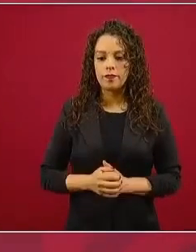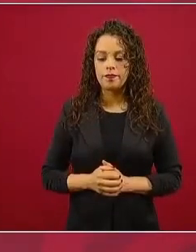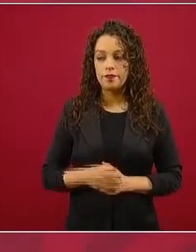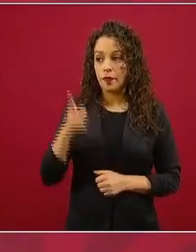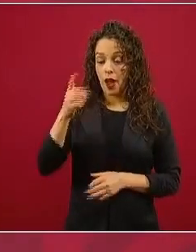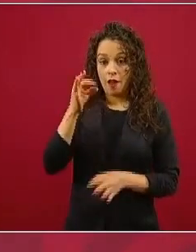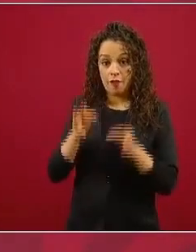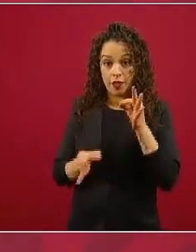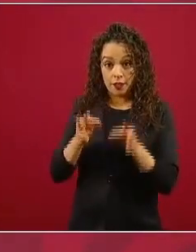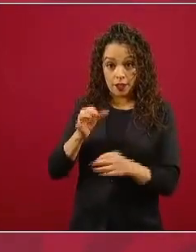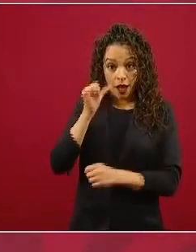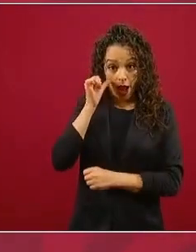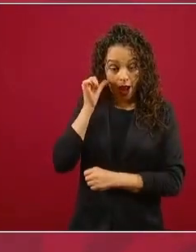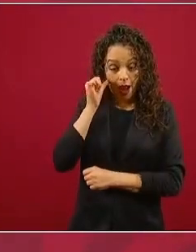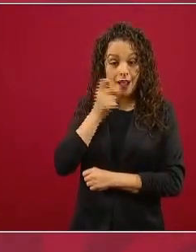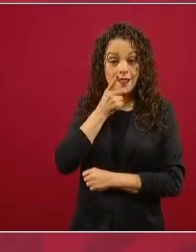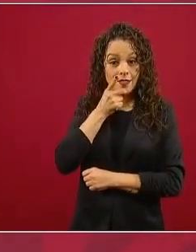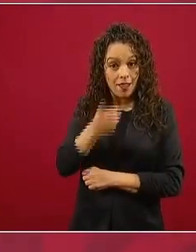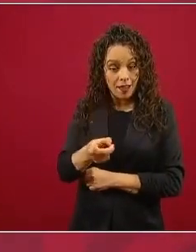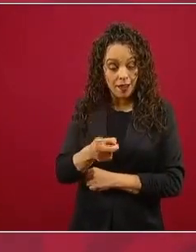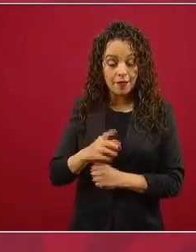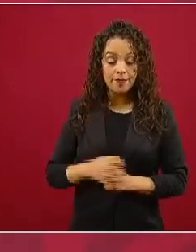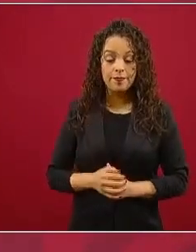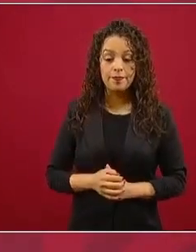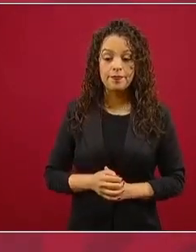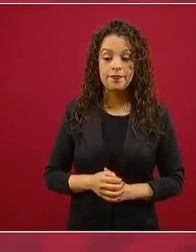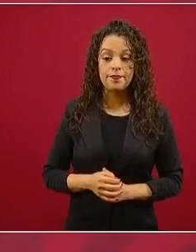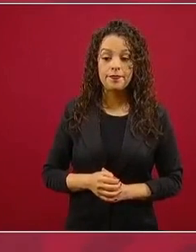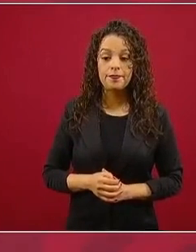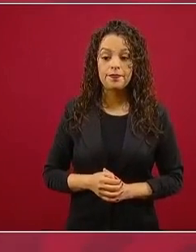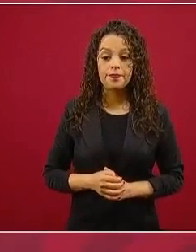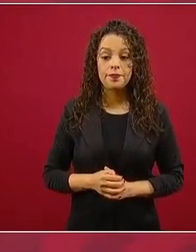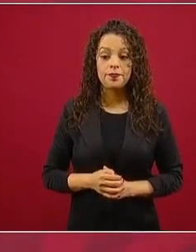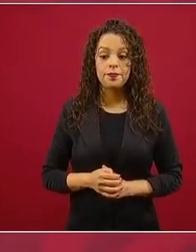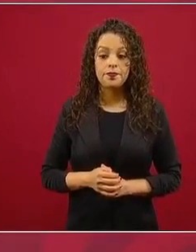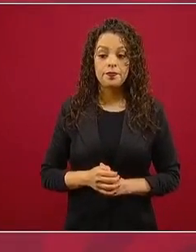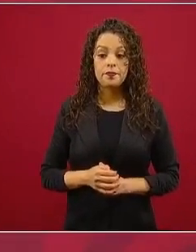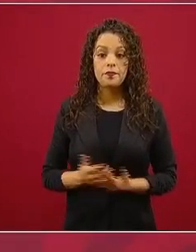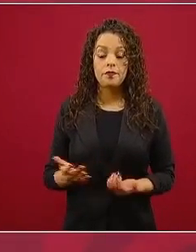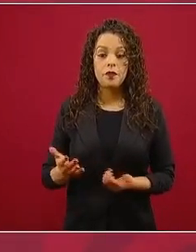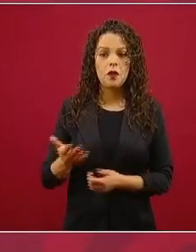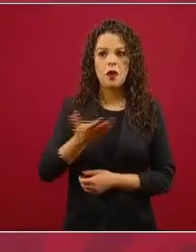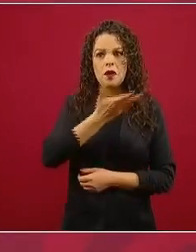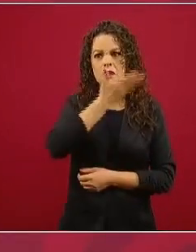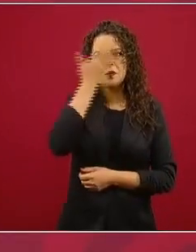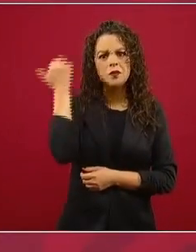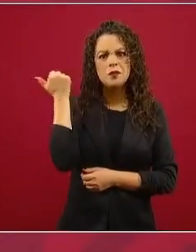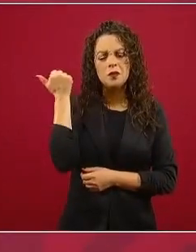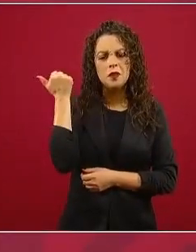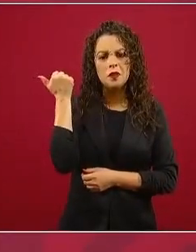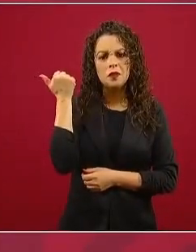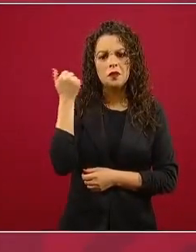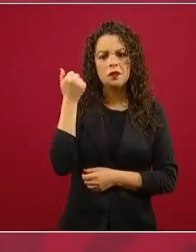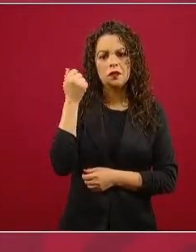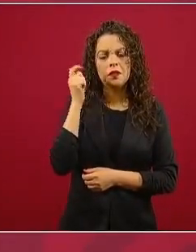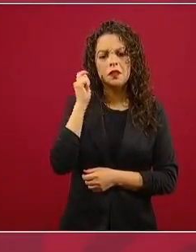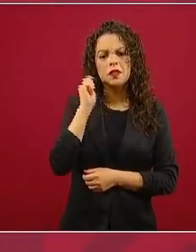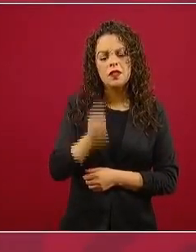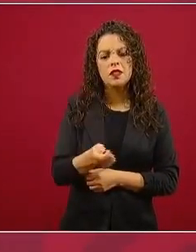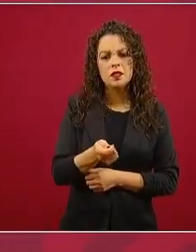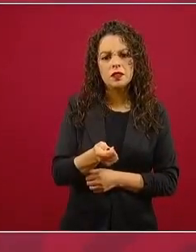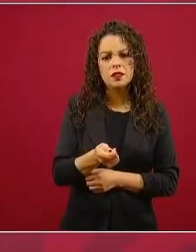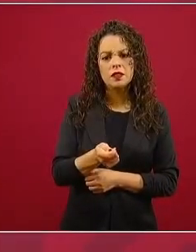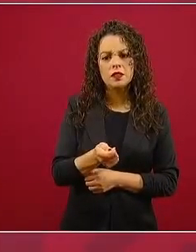de que se desconoce lo que se